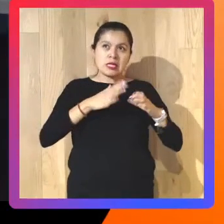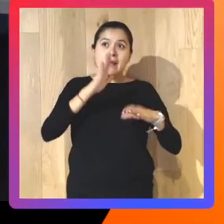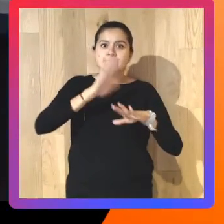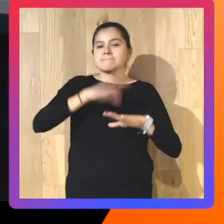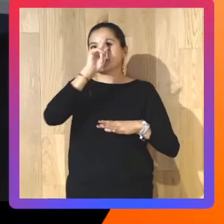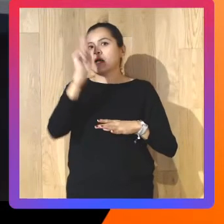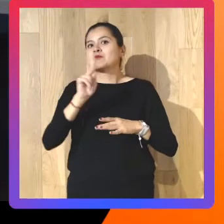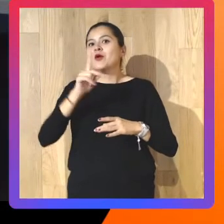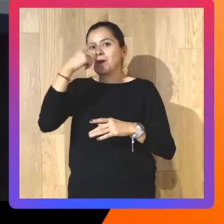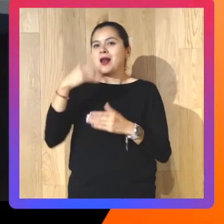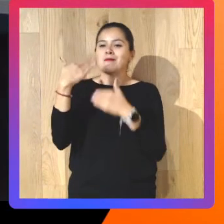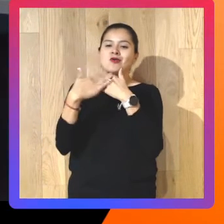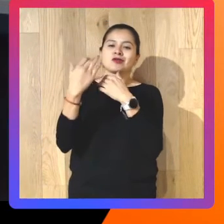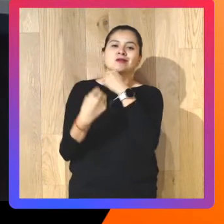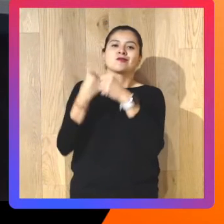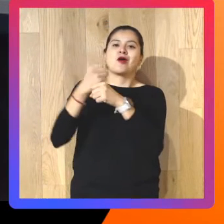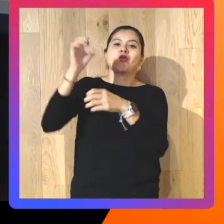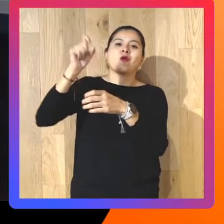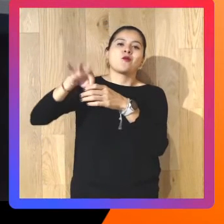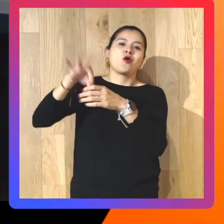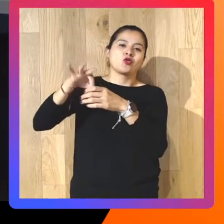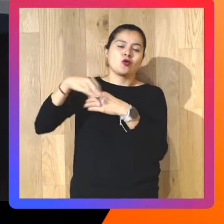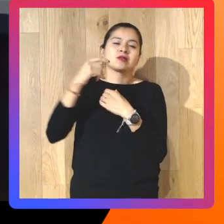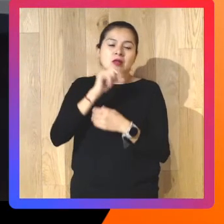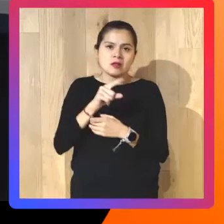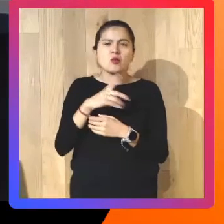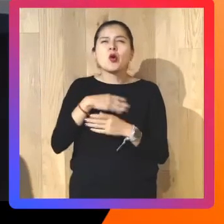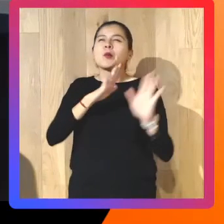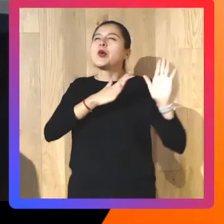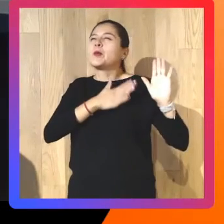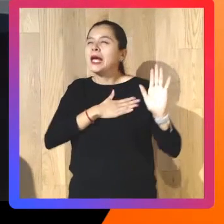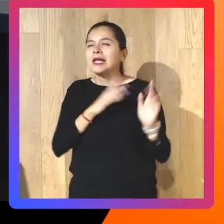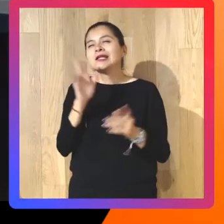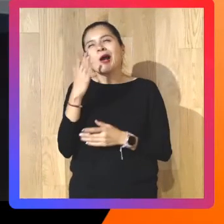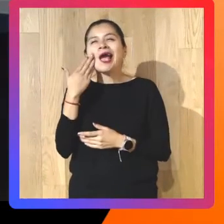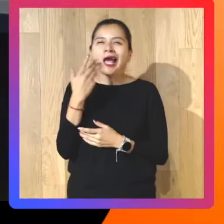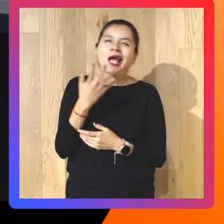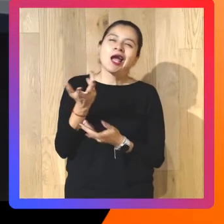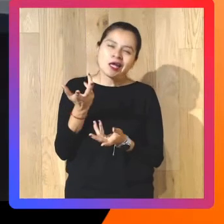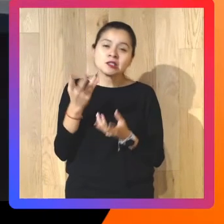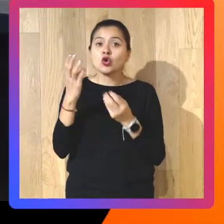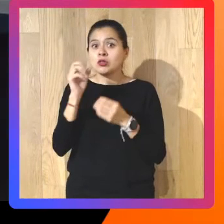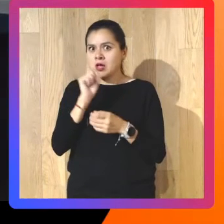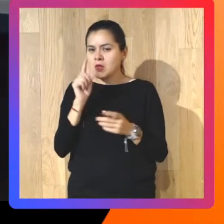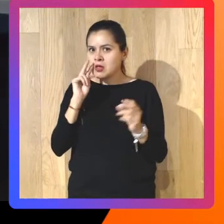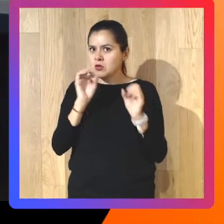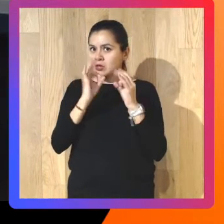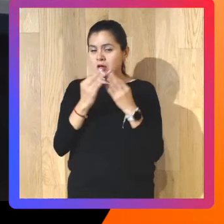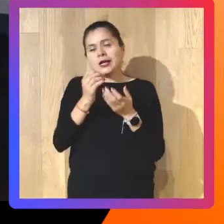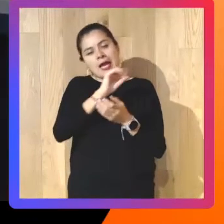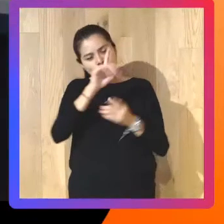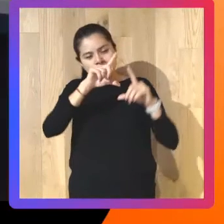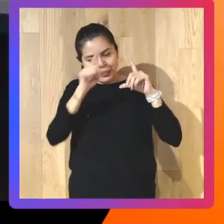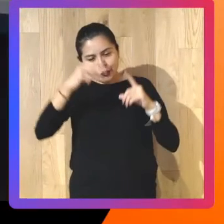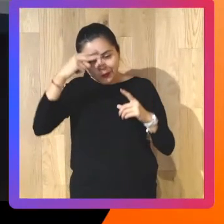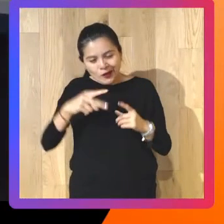pues no es solo ir con las promesas o con las simpatías, sino con tratar de entender qué funciona, aunque entiendo que en un país como México